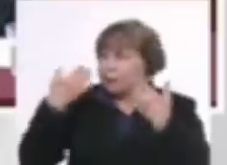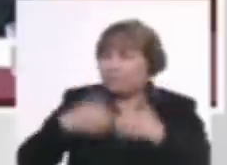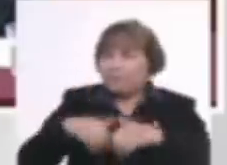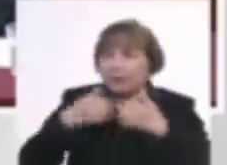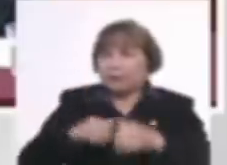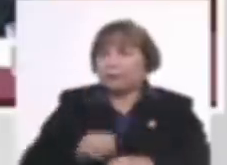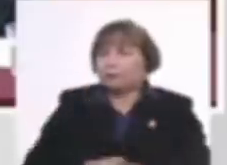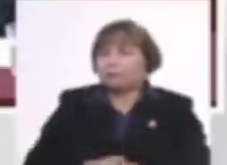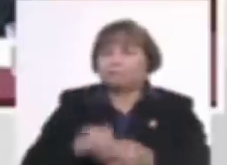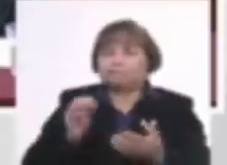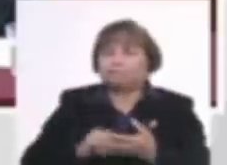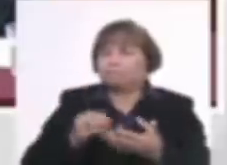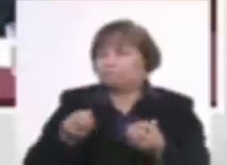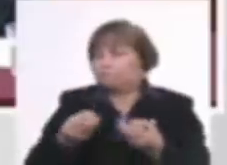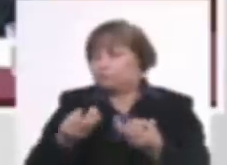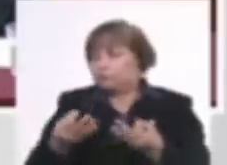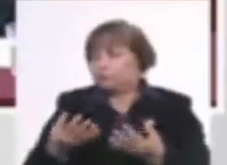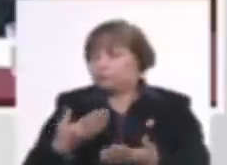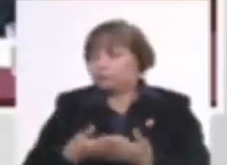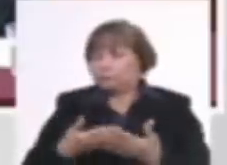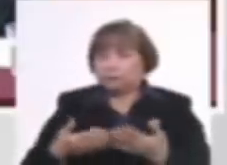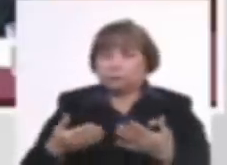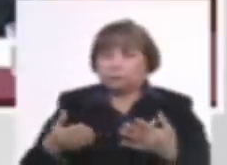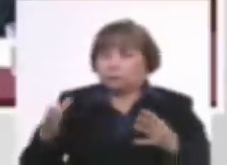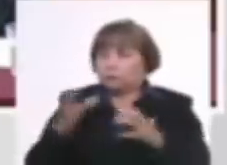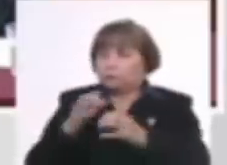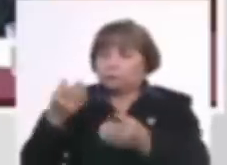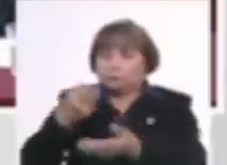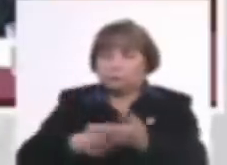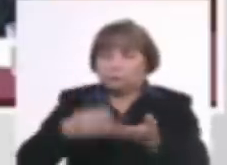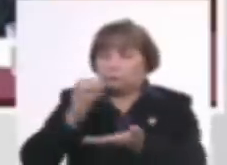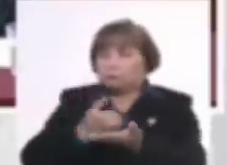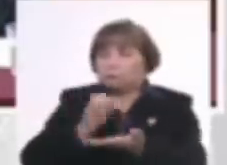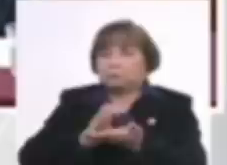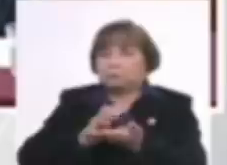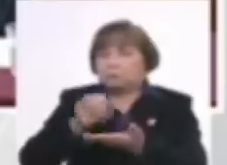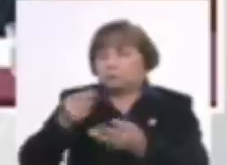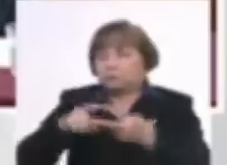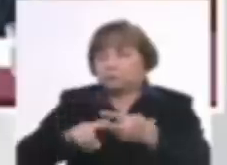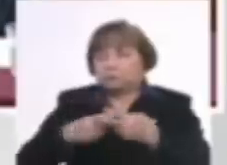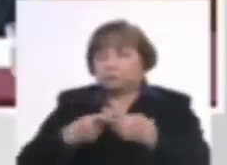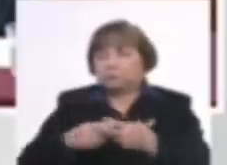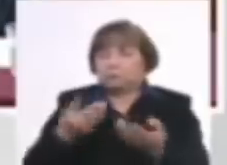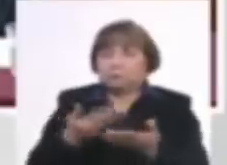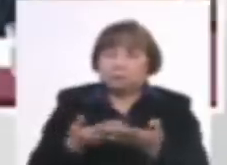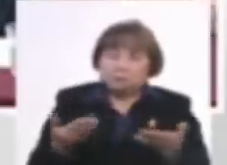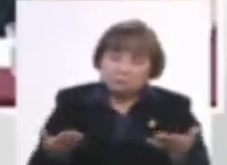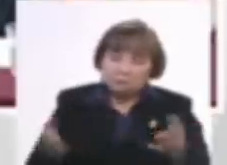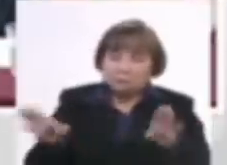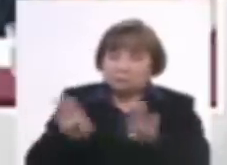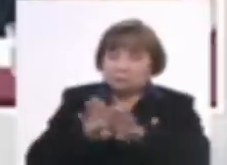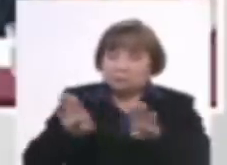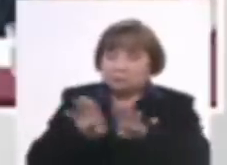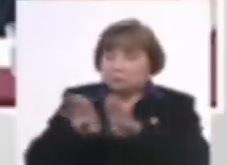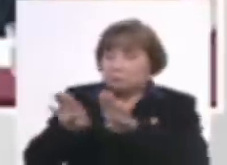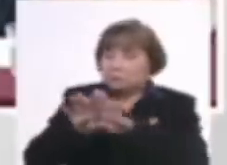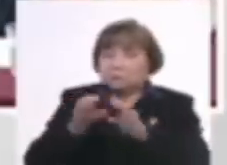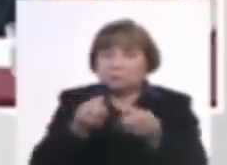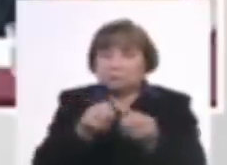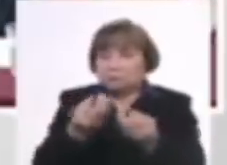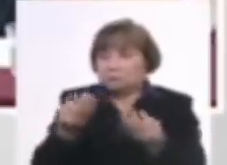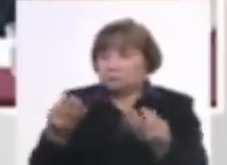que mayormente estaban con poco capital, estaban iniciando, cerraron muchas de